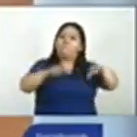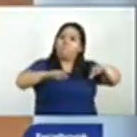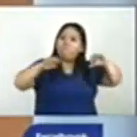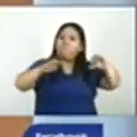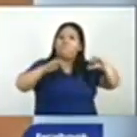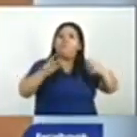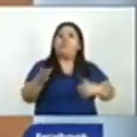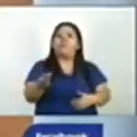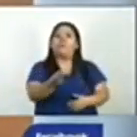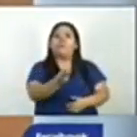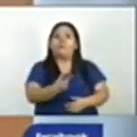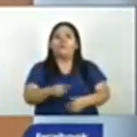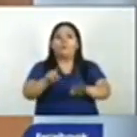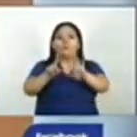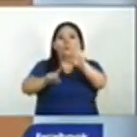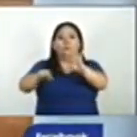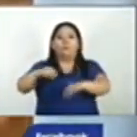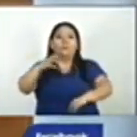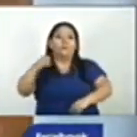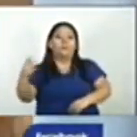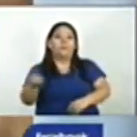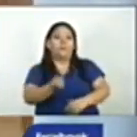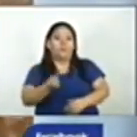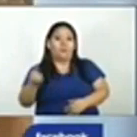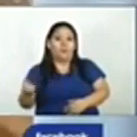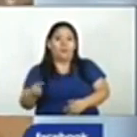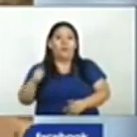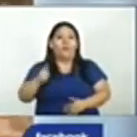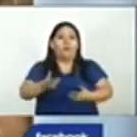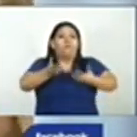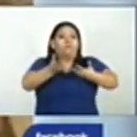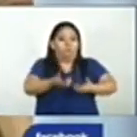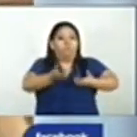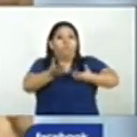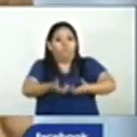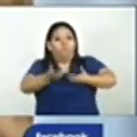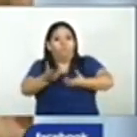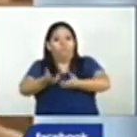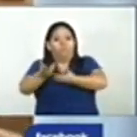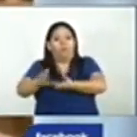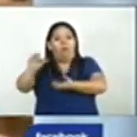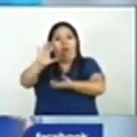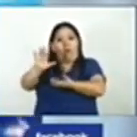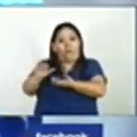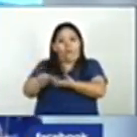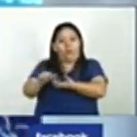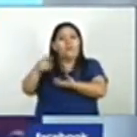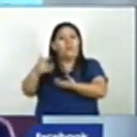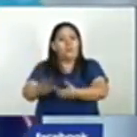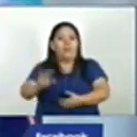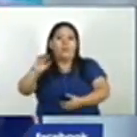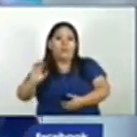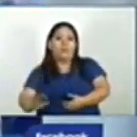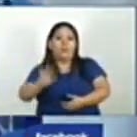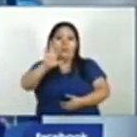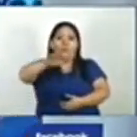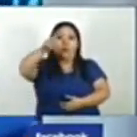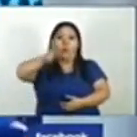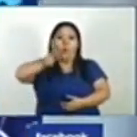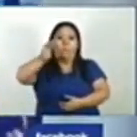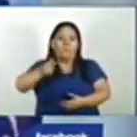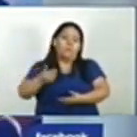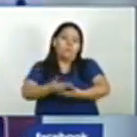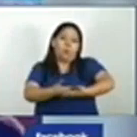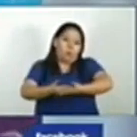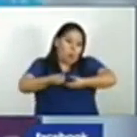ya cobraron la vida de más de 6.000 personas. El éxodo de estos africanos ya cobró la vida de al menos una menor de 5 meses que murió